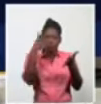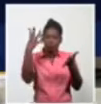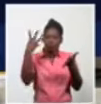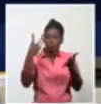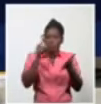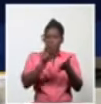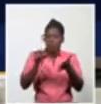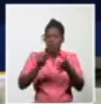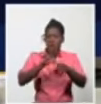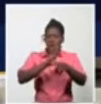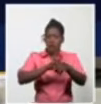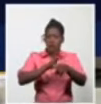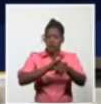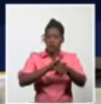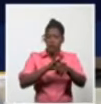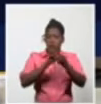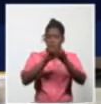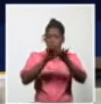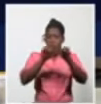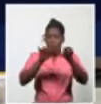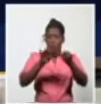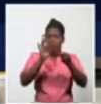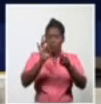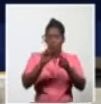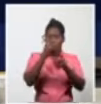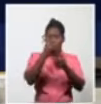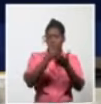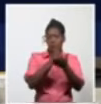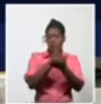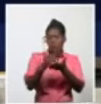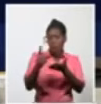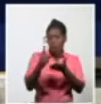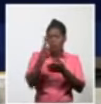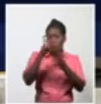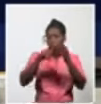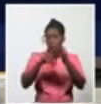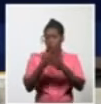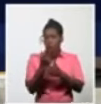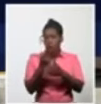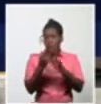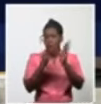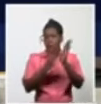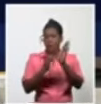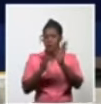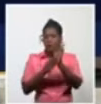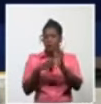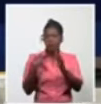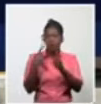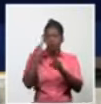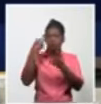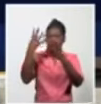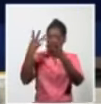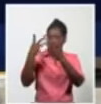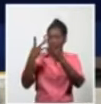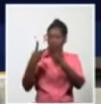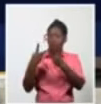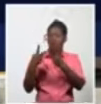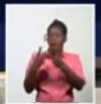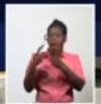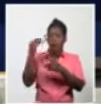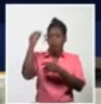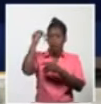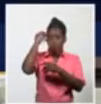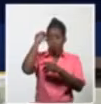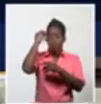día, o por semana, o por meses, y entonces usted puede tener un pico determinado, pero puede